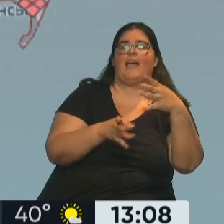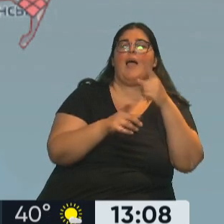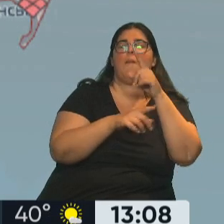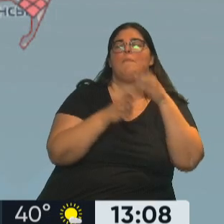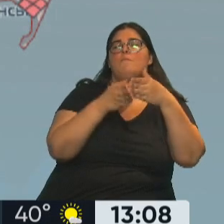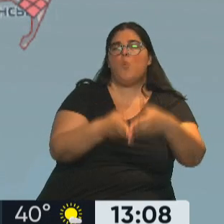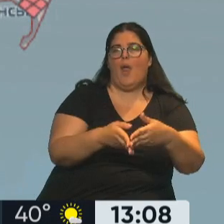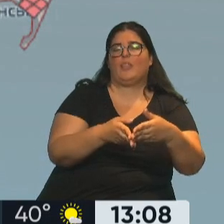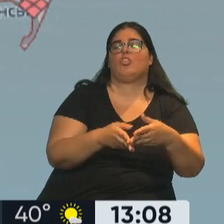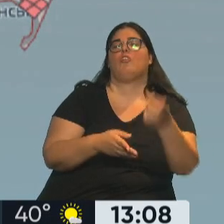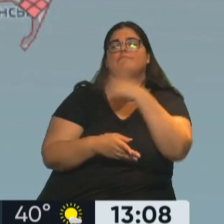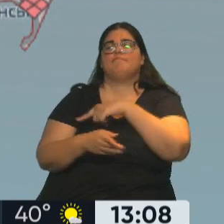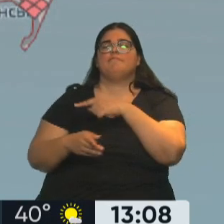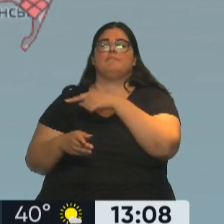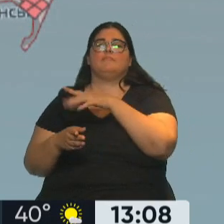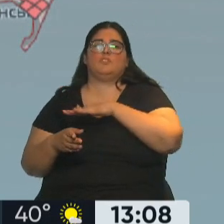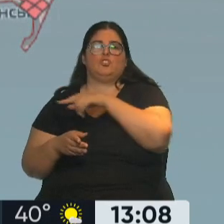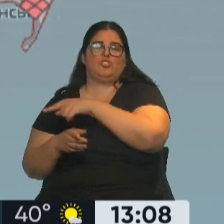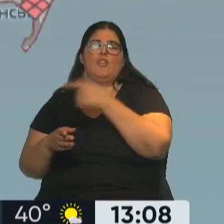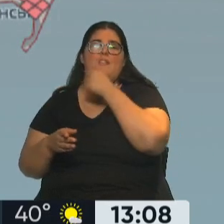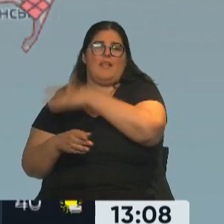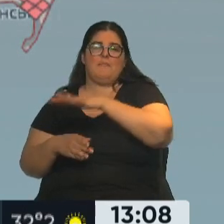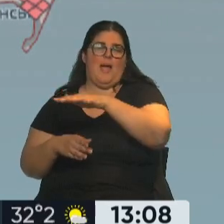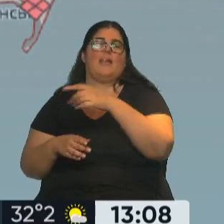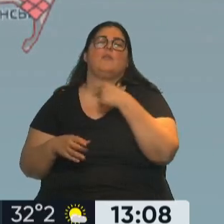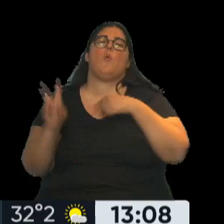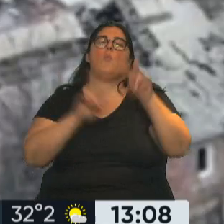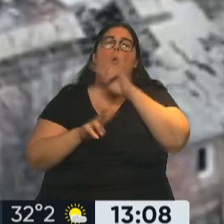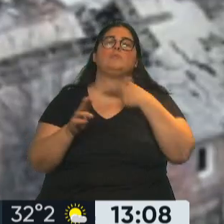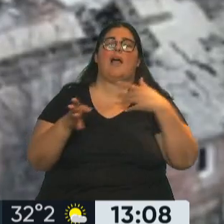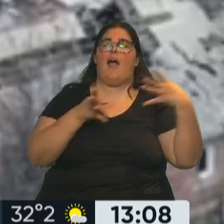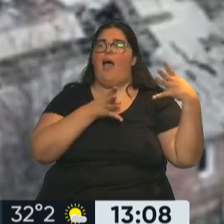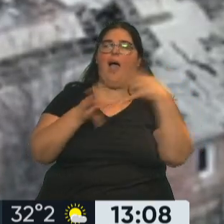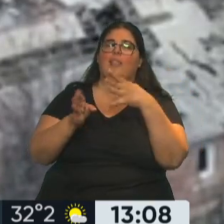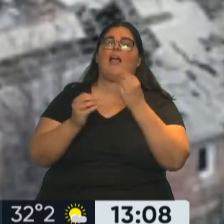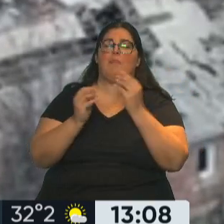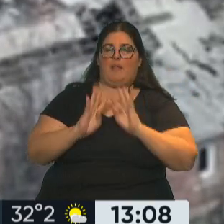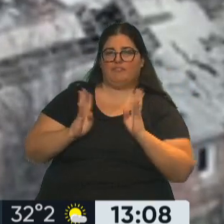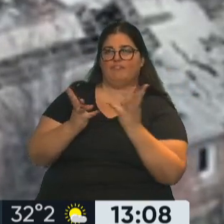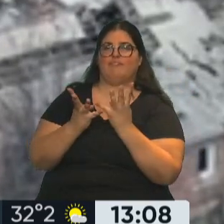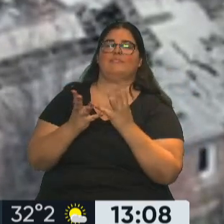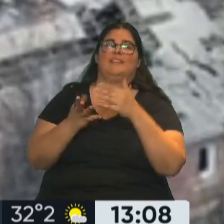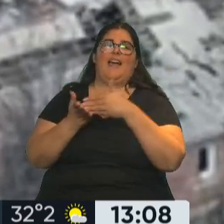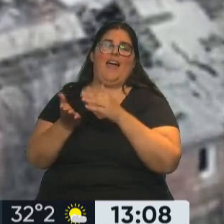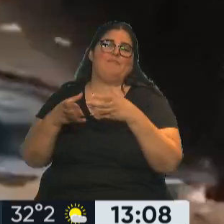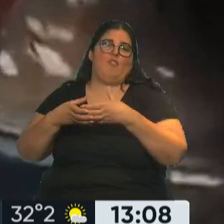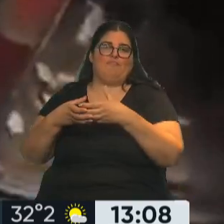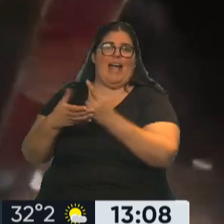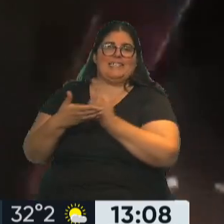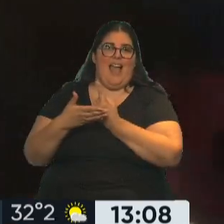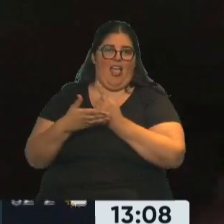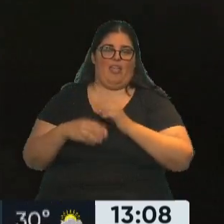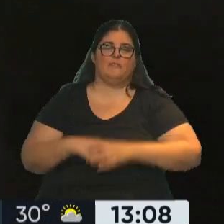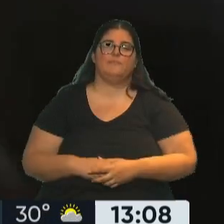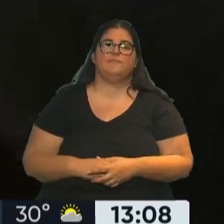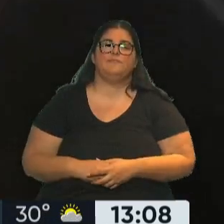de con esperanza de recuperar territor y crimea en el este porot parte las acciones se concentraron en los